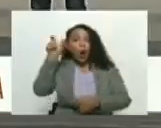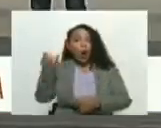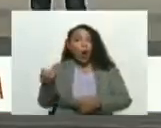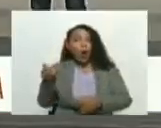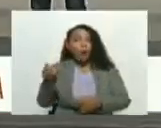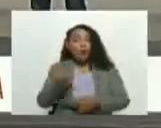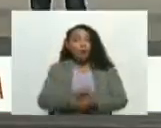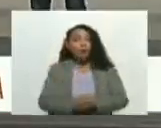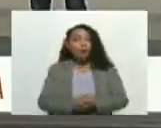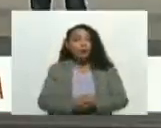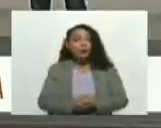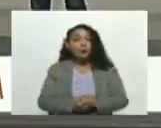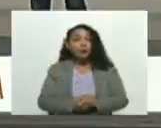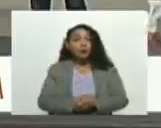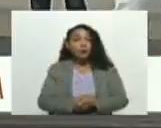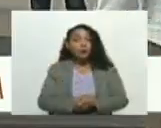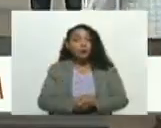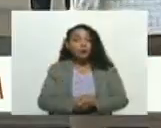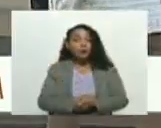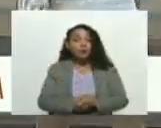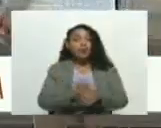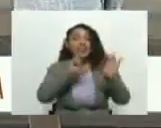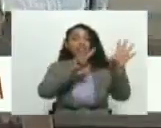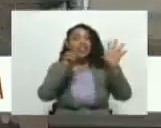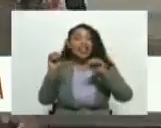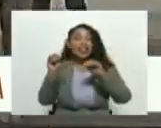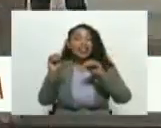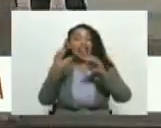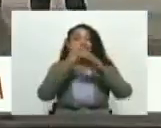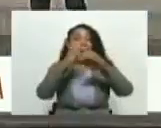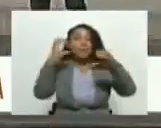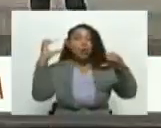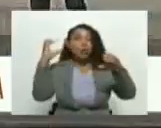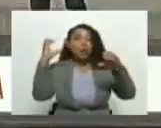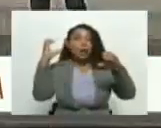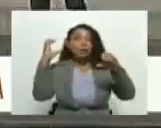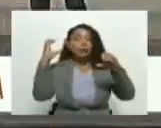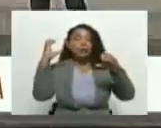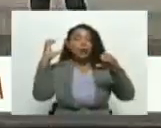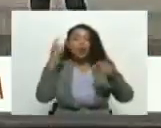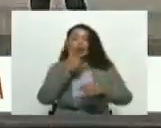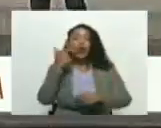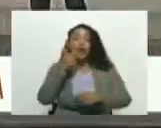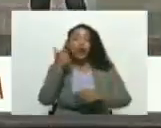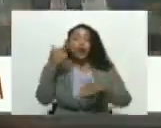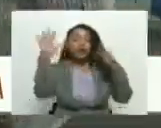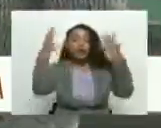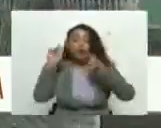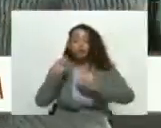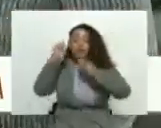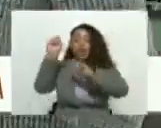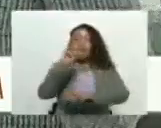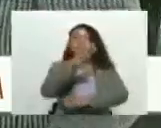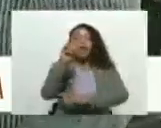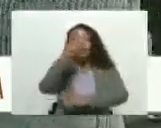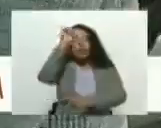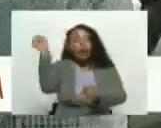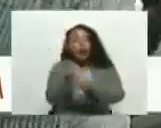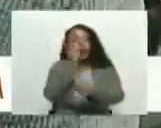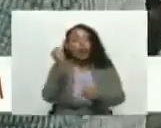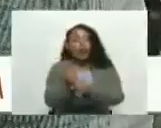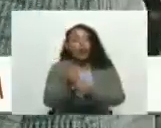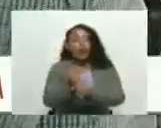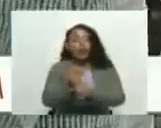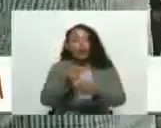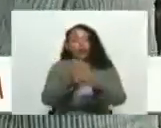José. Son 70 unidades de transporte Yutón asignadas a 20 operadoras de transporte